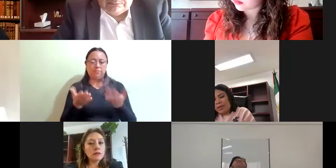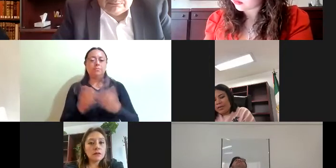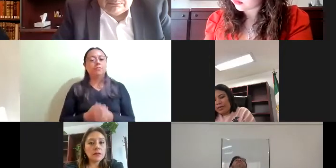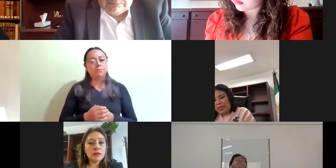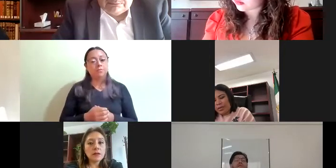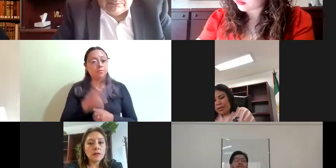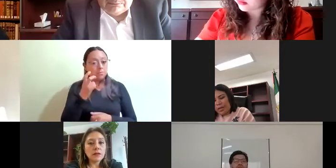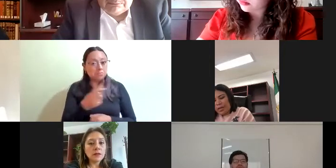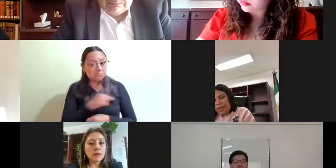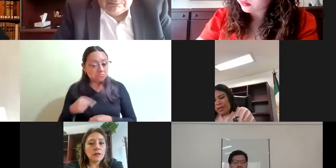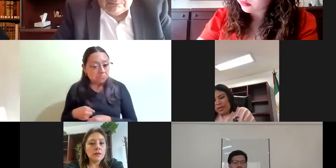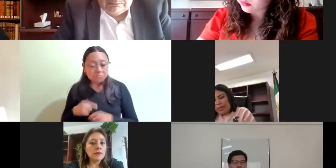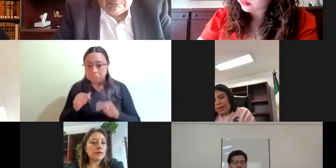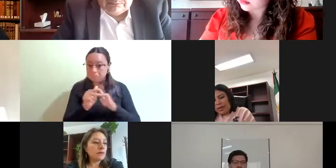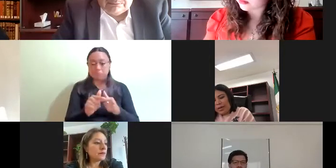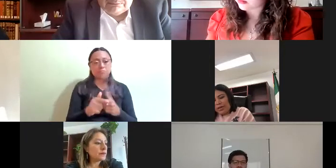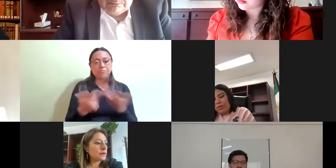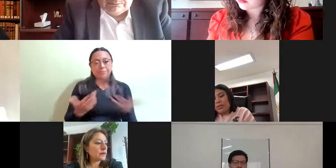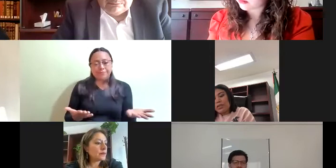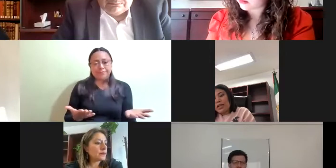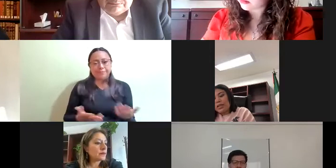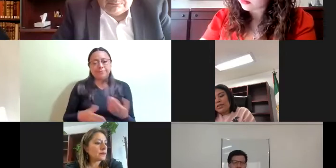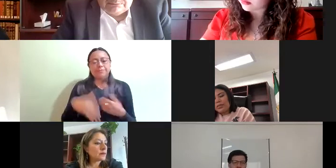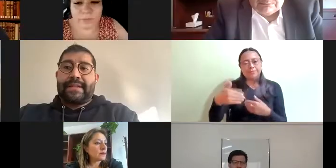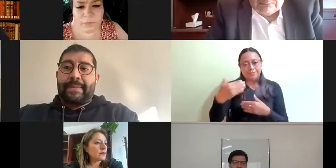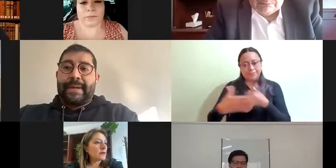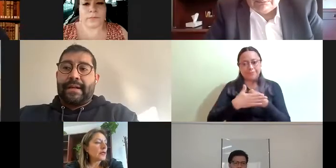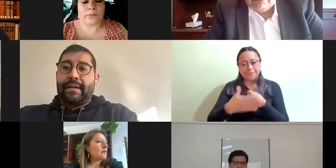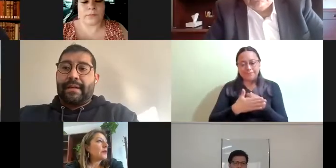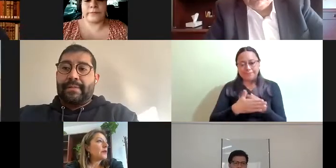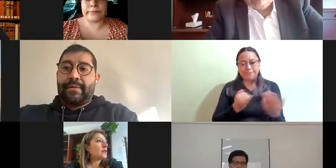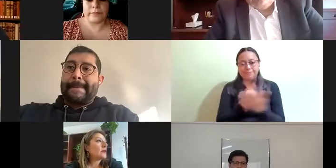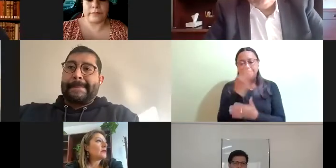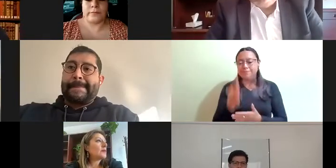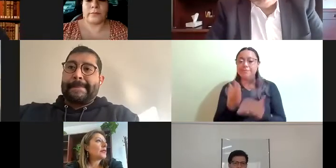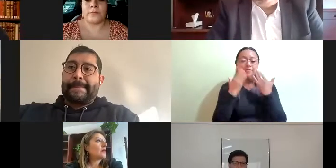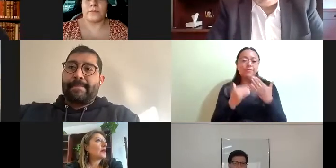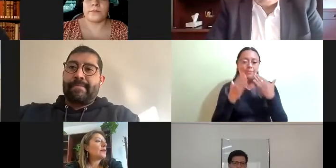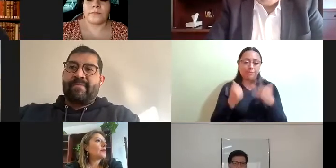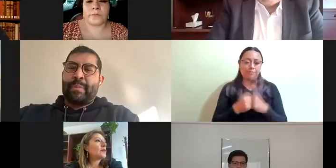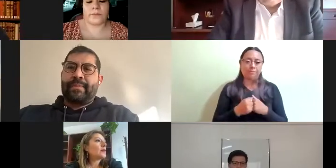sin dictaminar asuntos, y me parece que eso es nuestra principal labor.